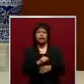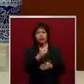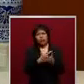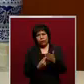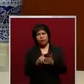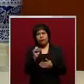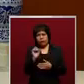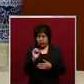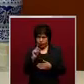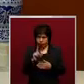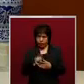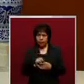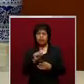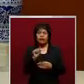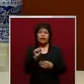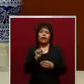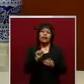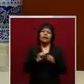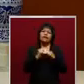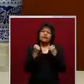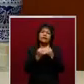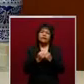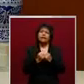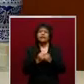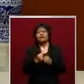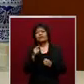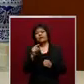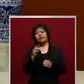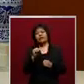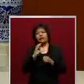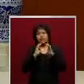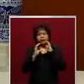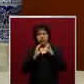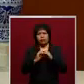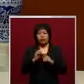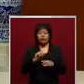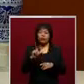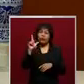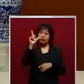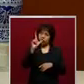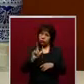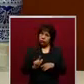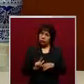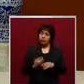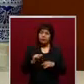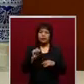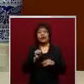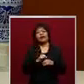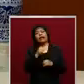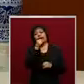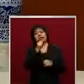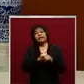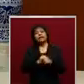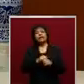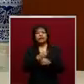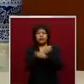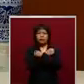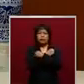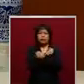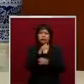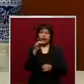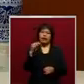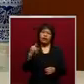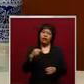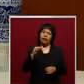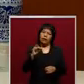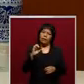es de la Secretaría de Educación y el Sistema Estatal de Telecomunicaciones. Y como todos los lunes nos acompaña el secretario de Educación, el doctor Melitón